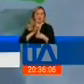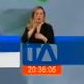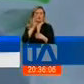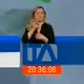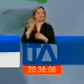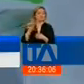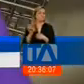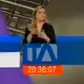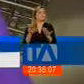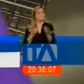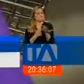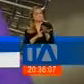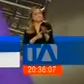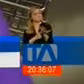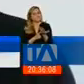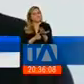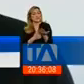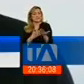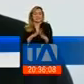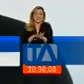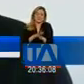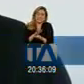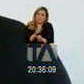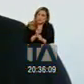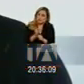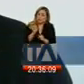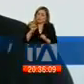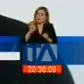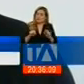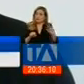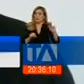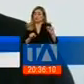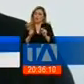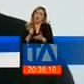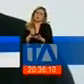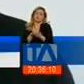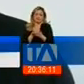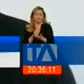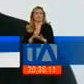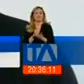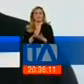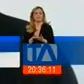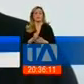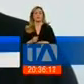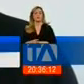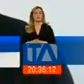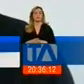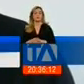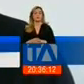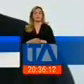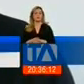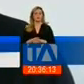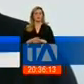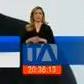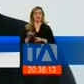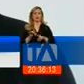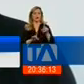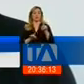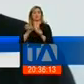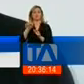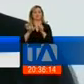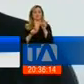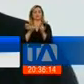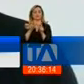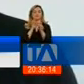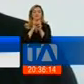está en discusión su sensibilidad. Es una prueba que ayudaría muchísimo a acelerar el diagnóstico de los